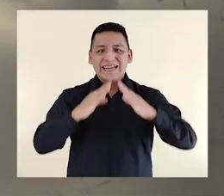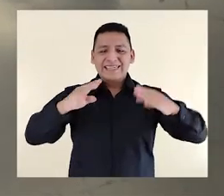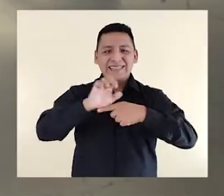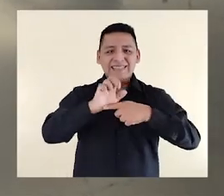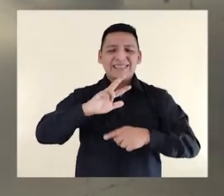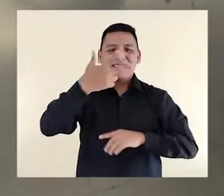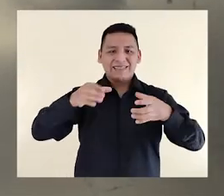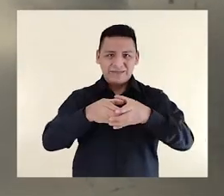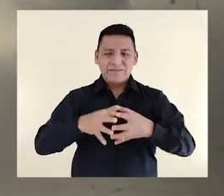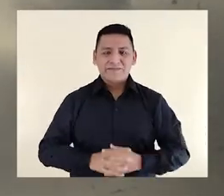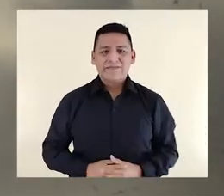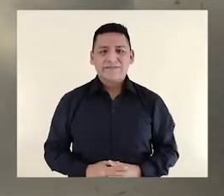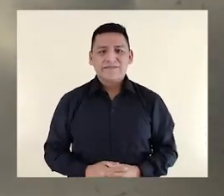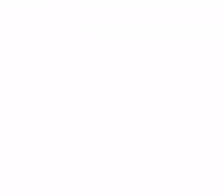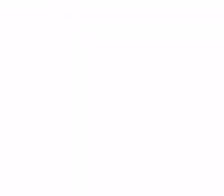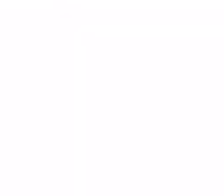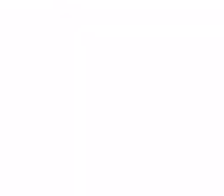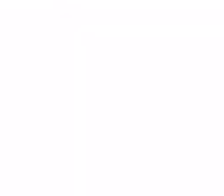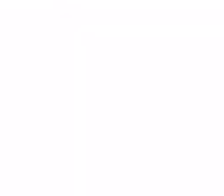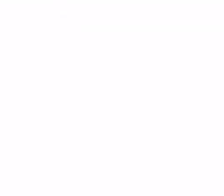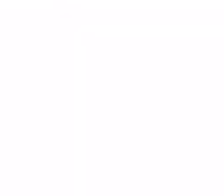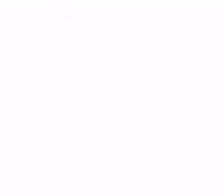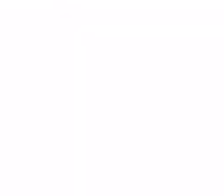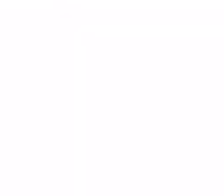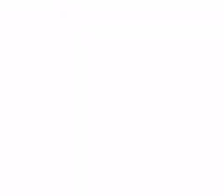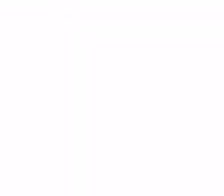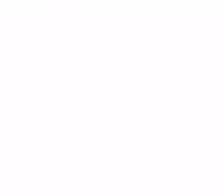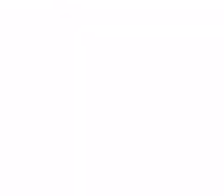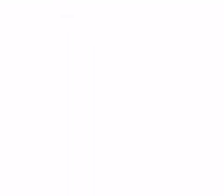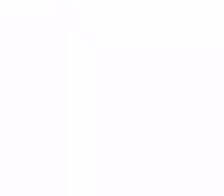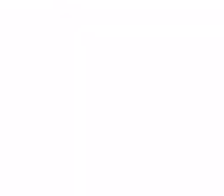Casa de Ejercicios de la Tercera Orden. Nuestra Lima del Bicentenario.